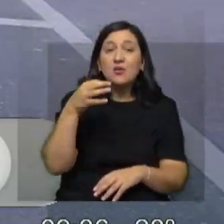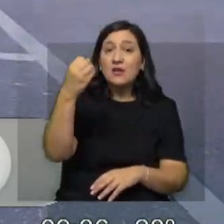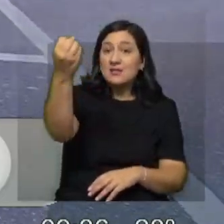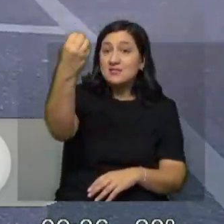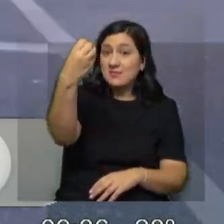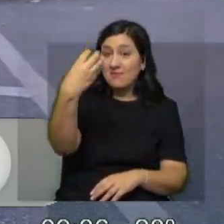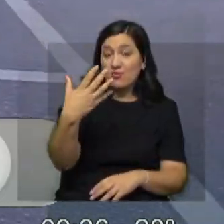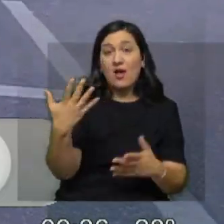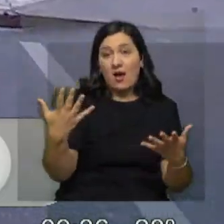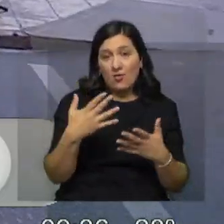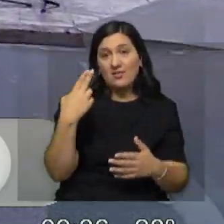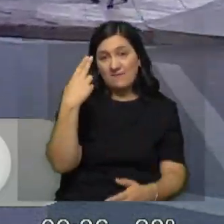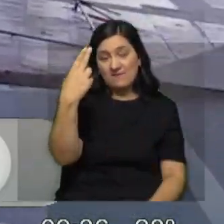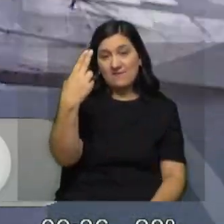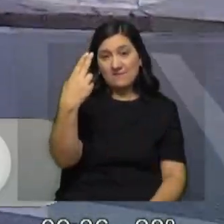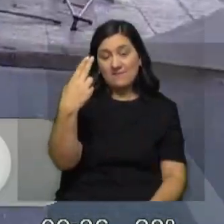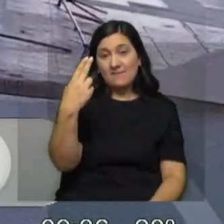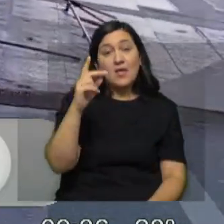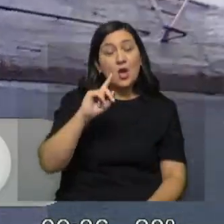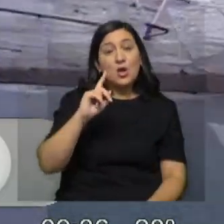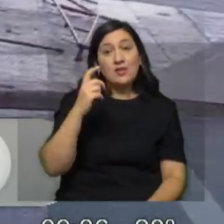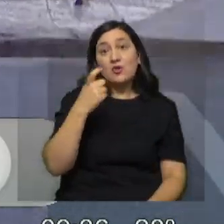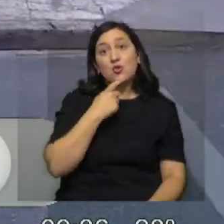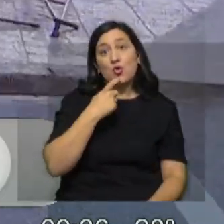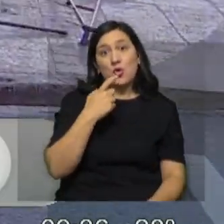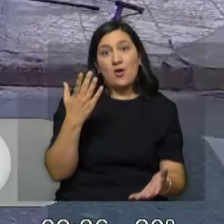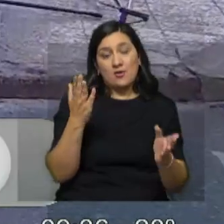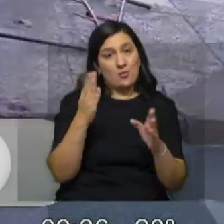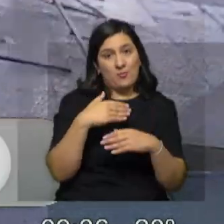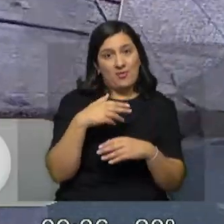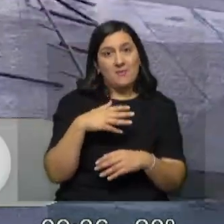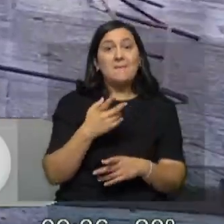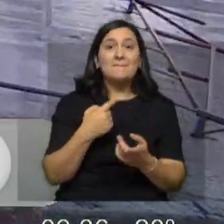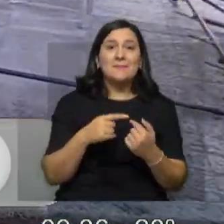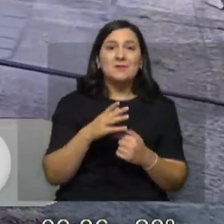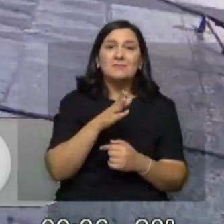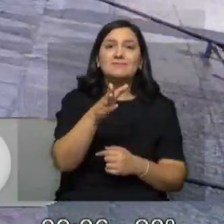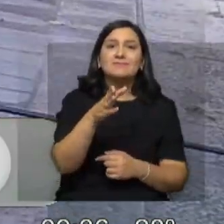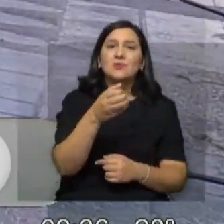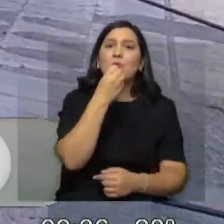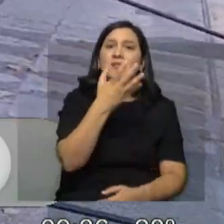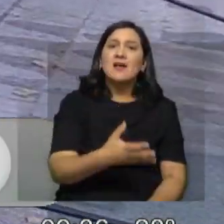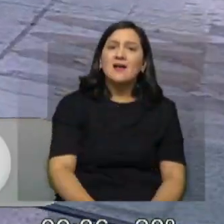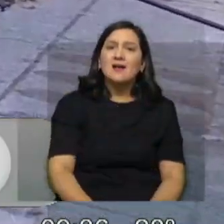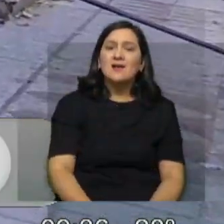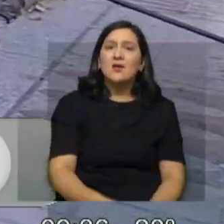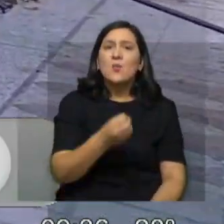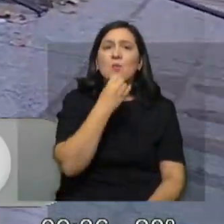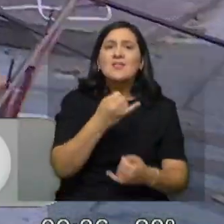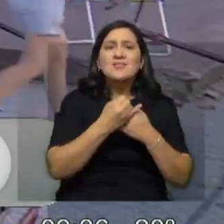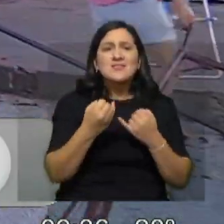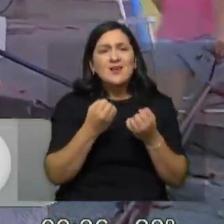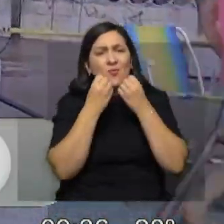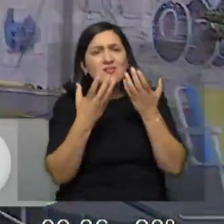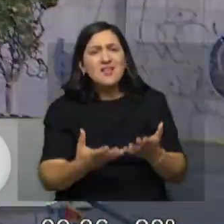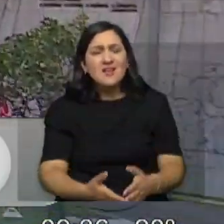ahora mismo está en rojo. Lo tengo al hombre acá, Armando. Para tener la bandera para Uruguay, ¿no? ¿Cómo le va? Buen día. Buen día, ¿cómo está usted? Muy